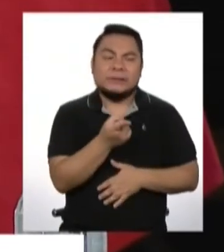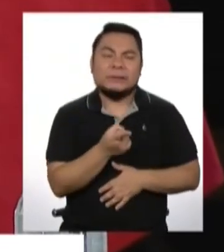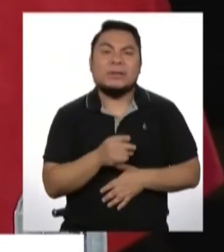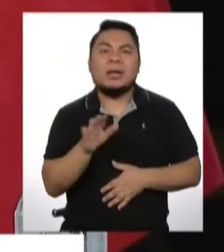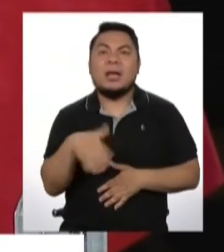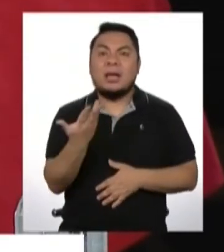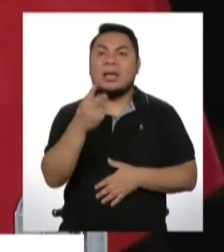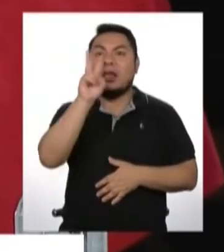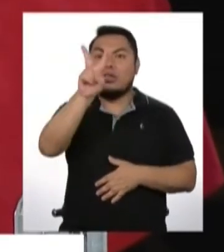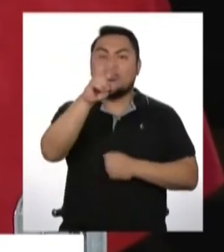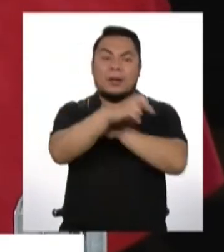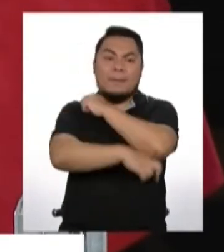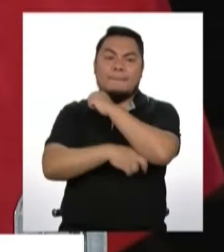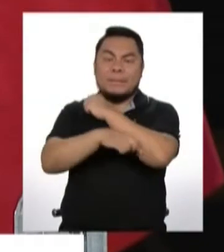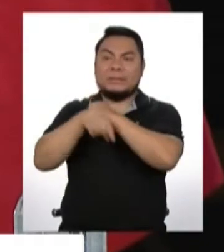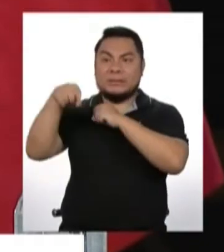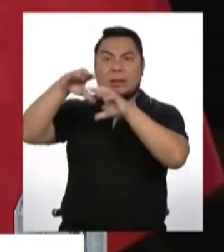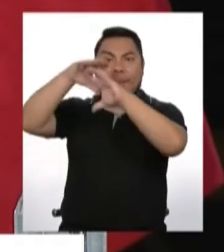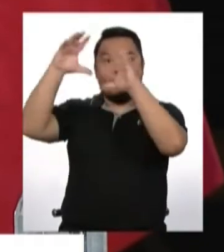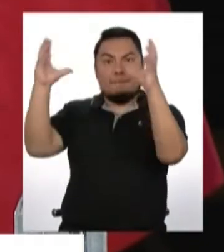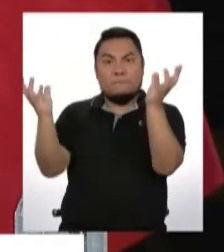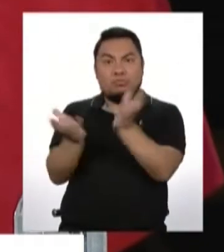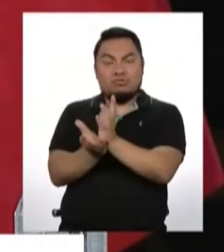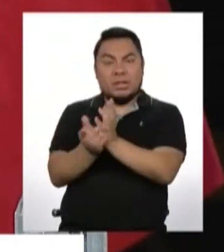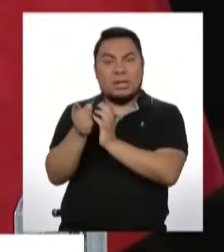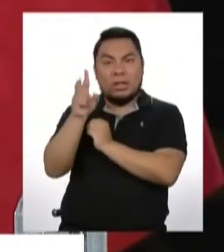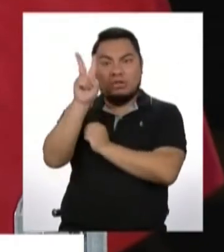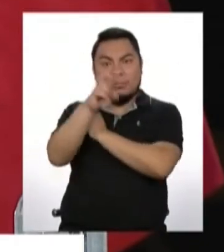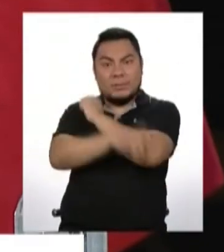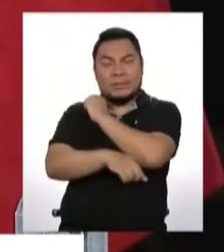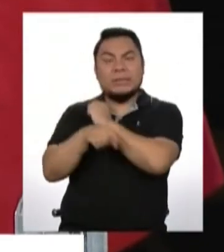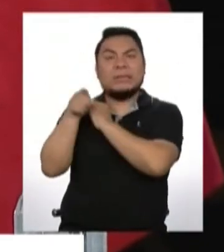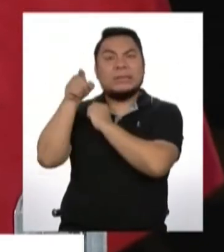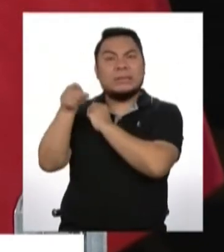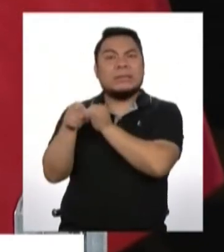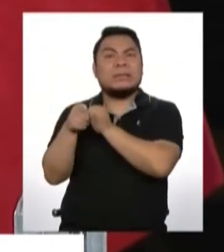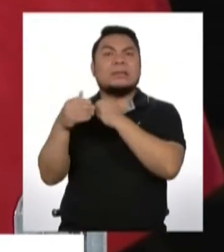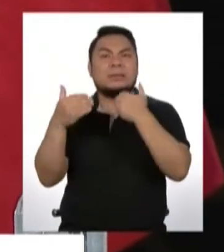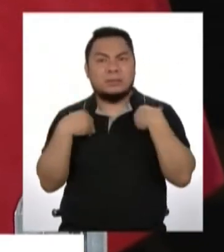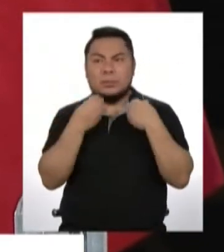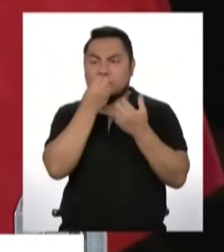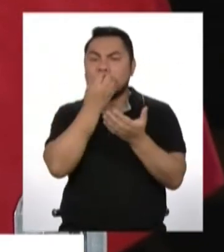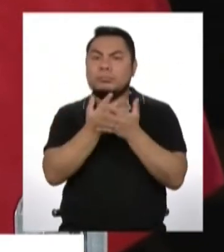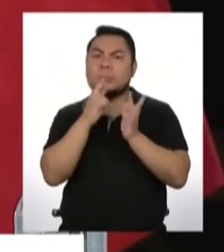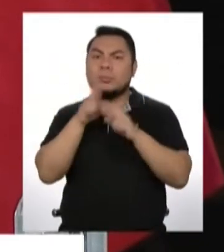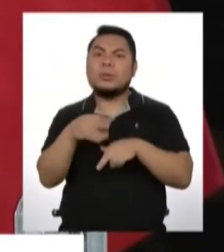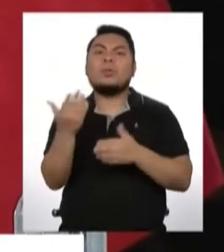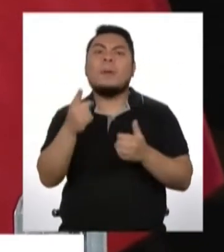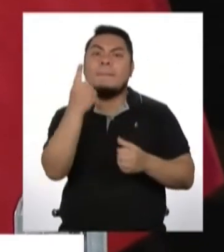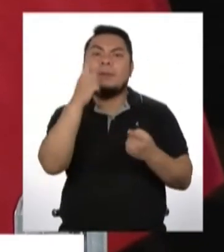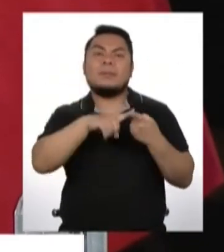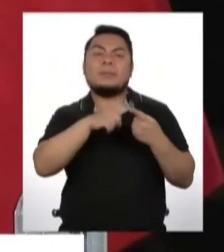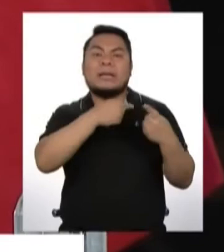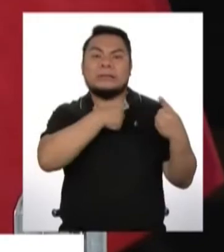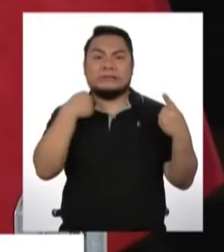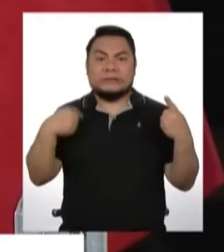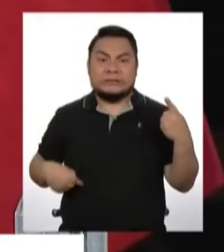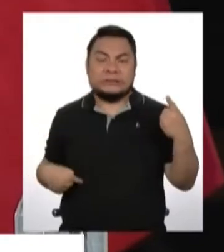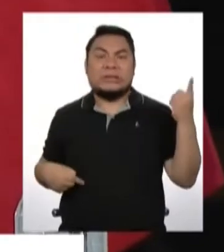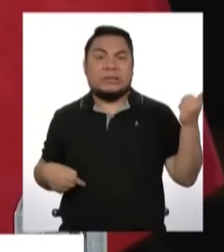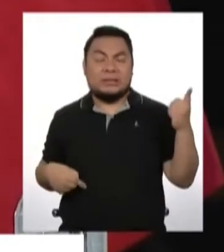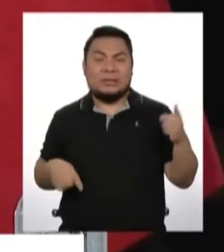hay 2 países que a nivel mundial tuvieron muy buena respuesta. Uno fue China, donde se